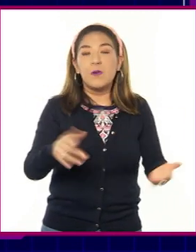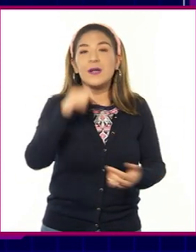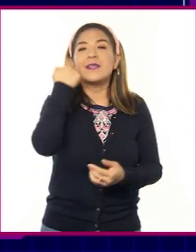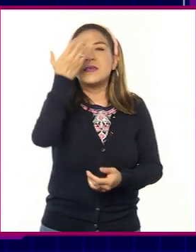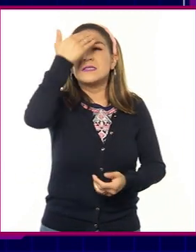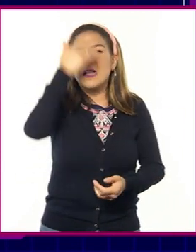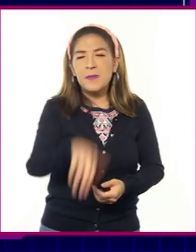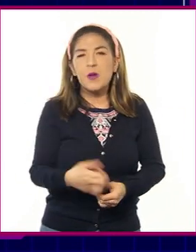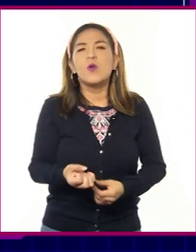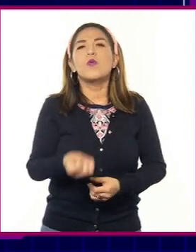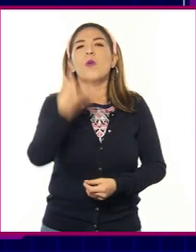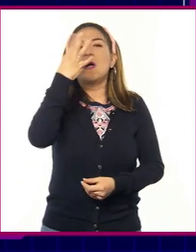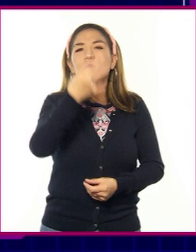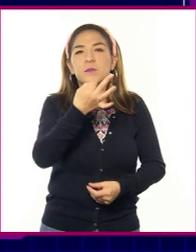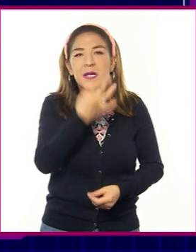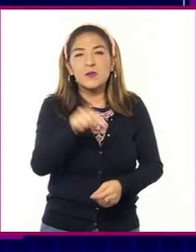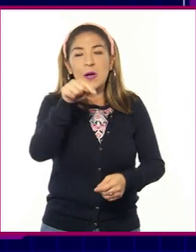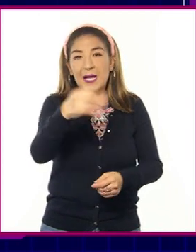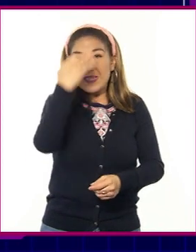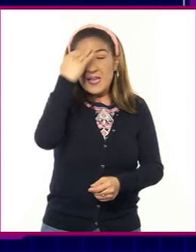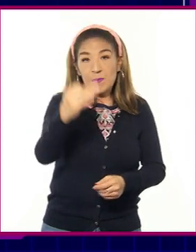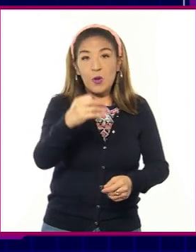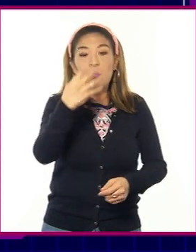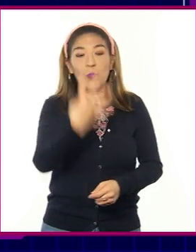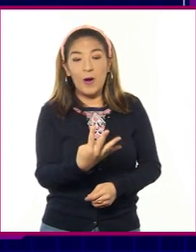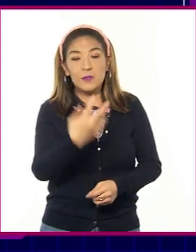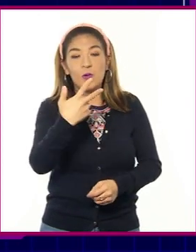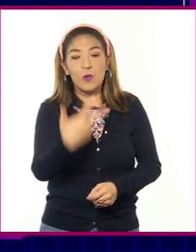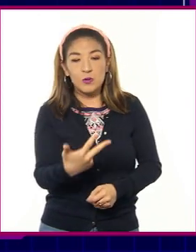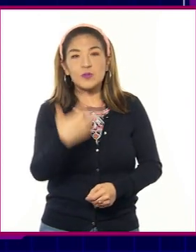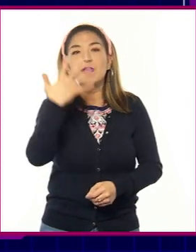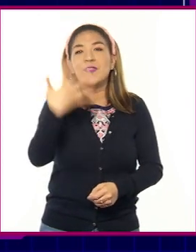saber cuántos minutos tardarían 4,